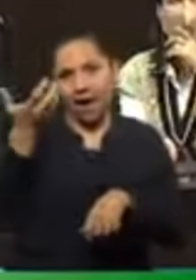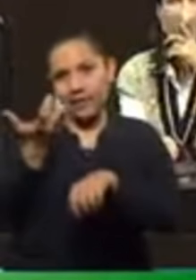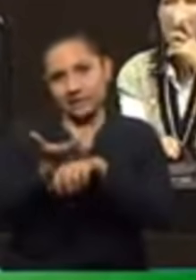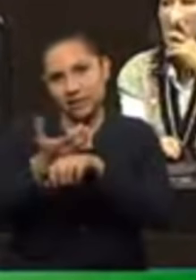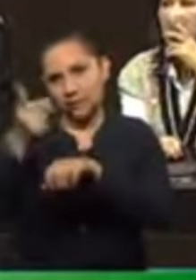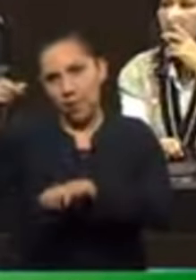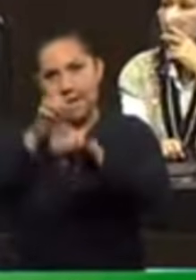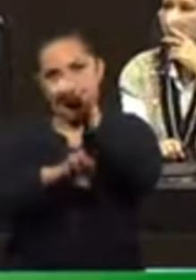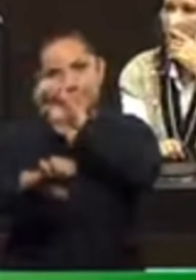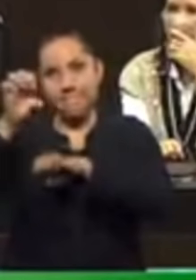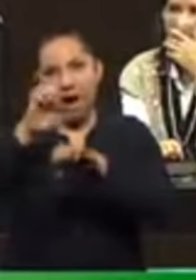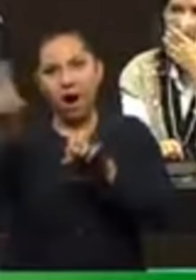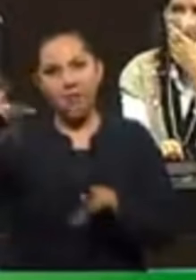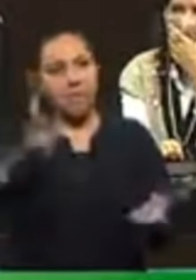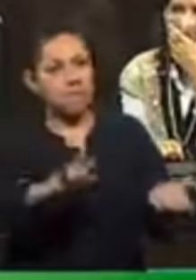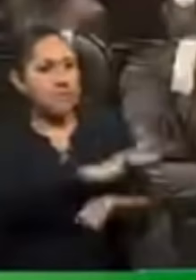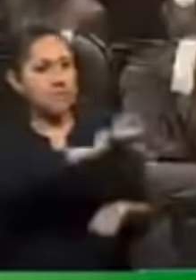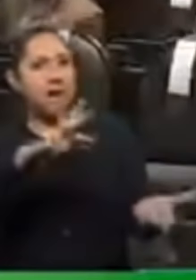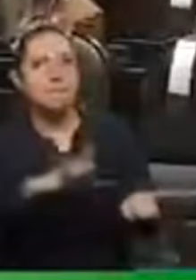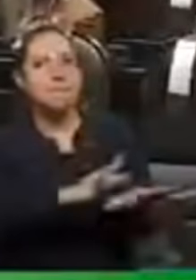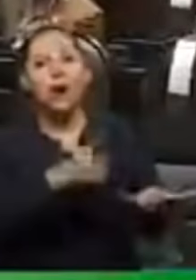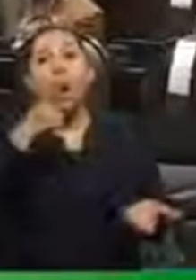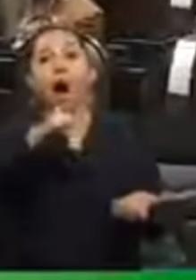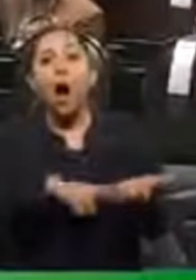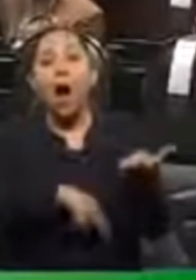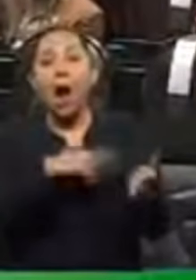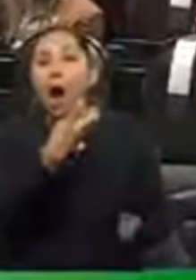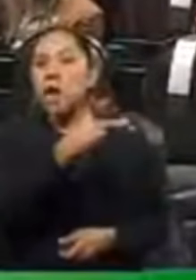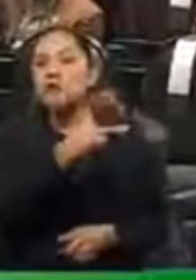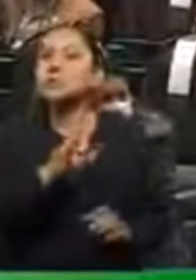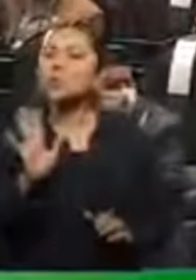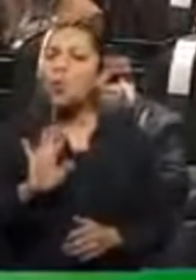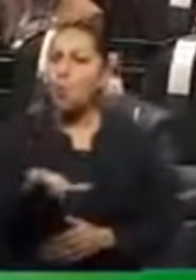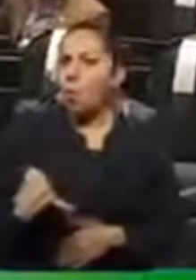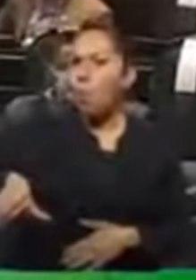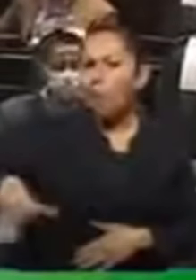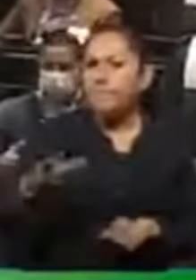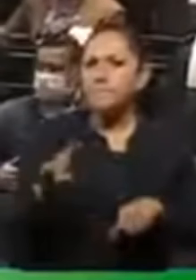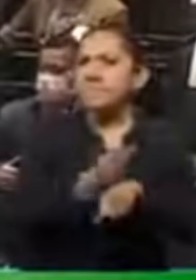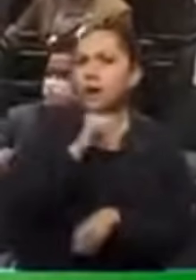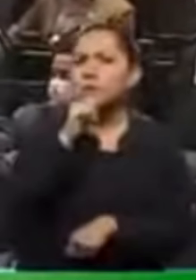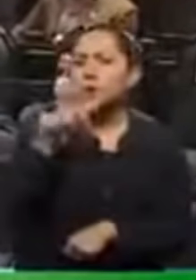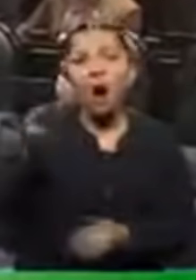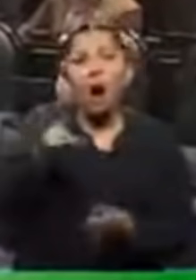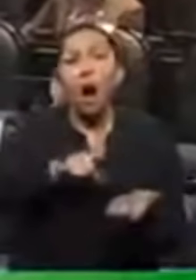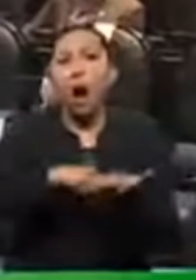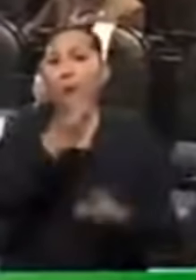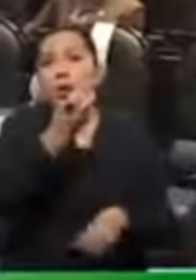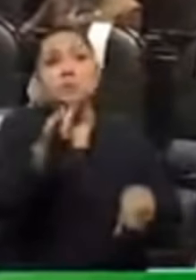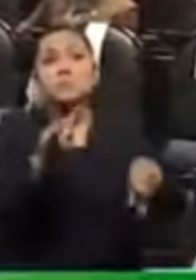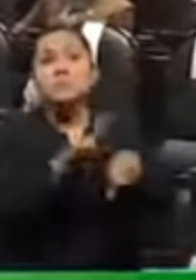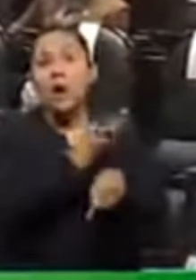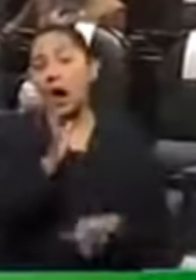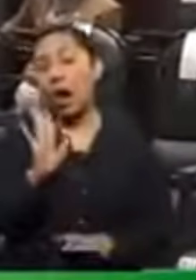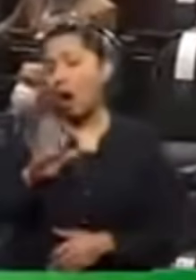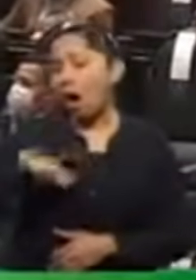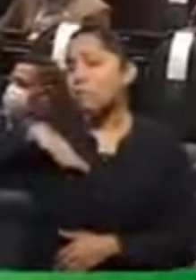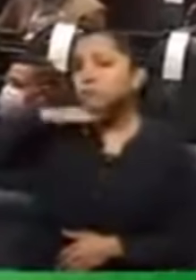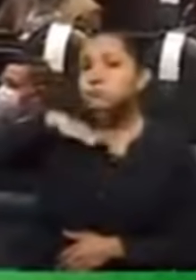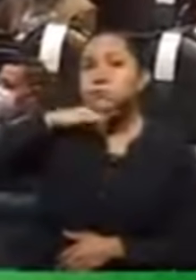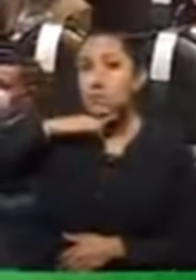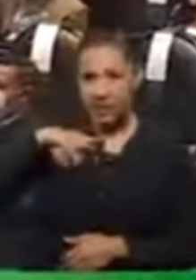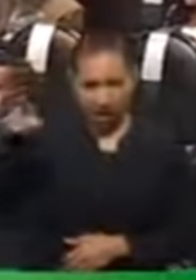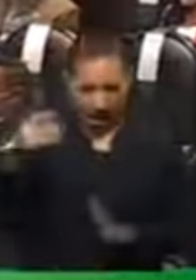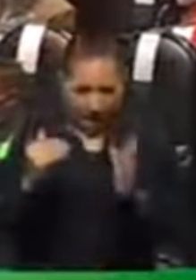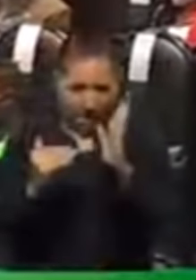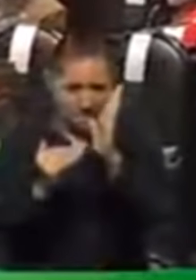no vio nada. No ve la actitud golpista de la oposición. No vio los millones que desfilaron para